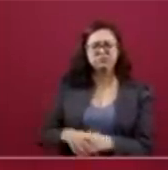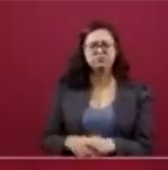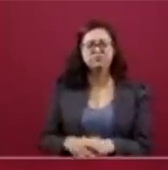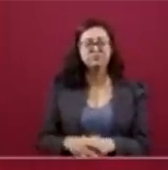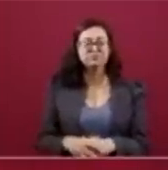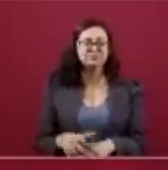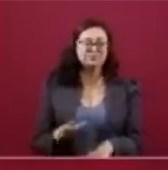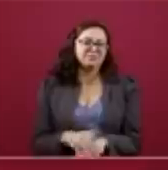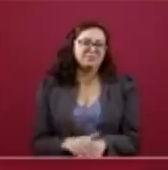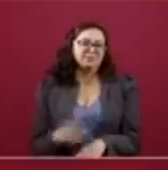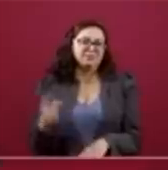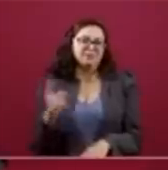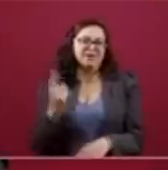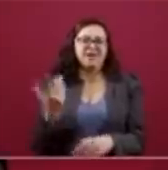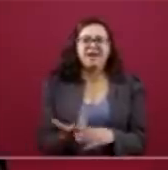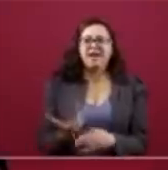al